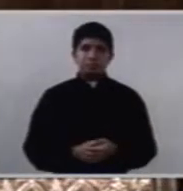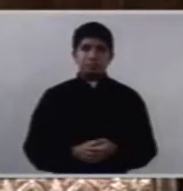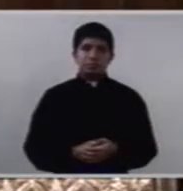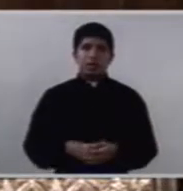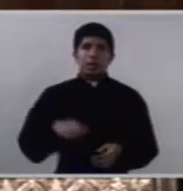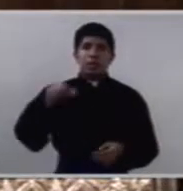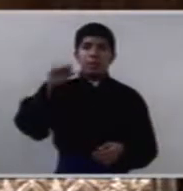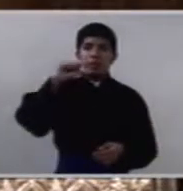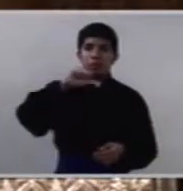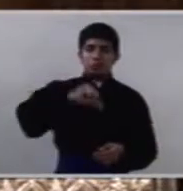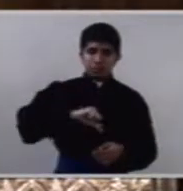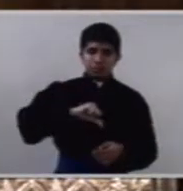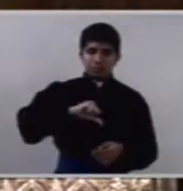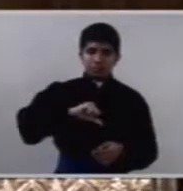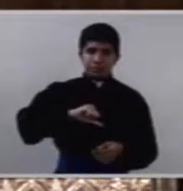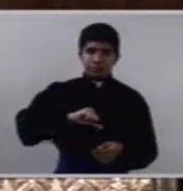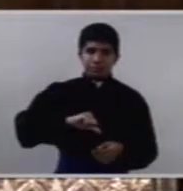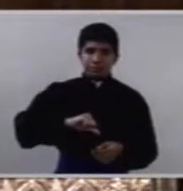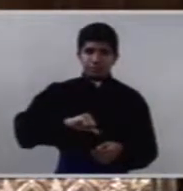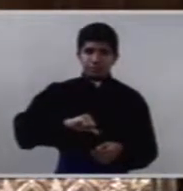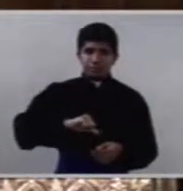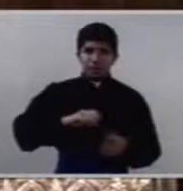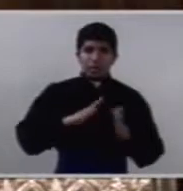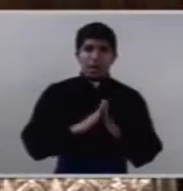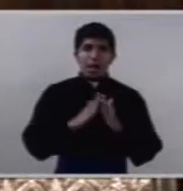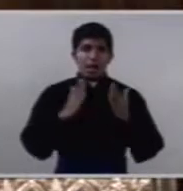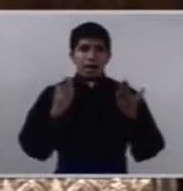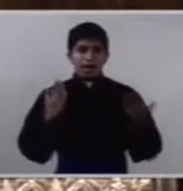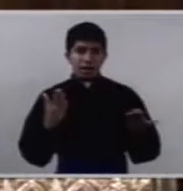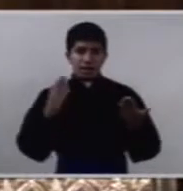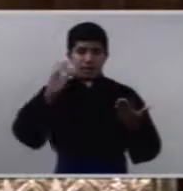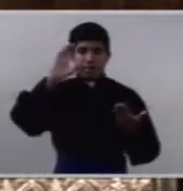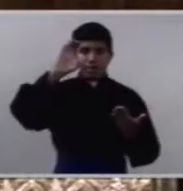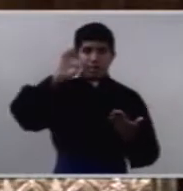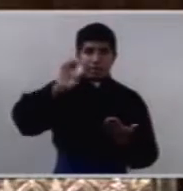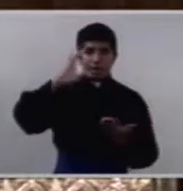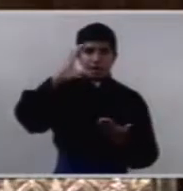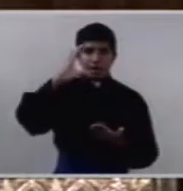Hoy el libro del Eclesiástico,